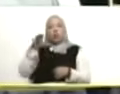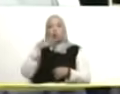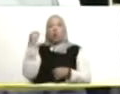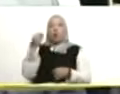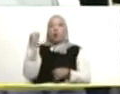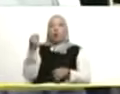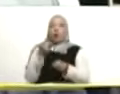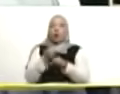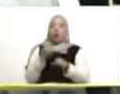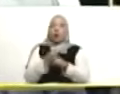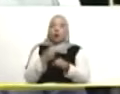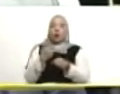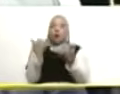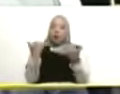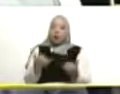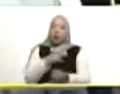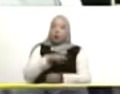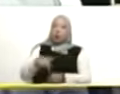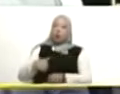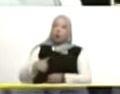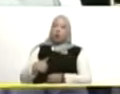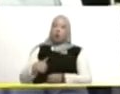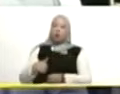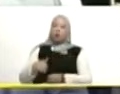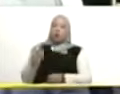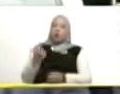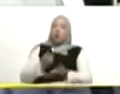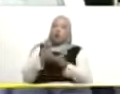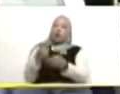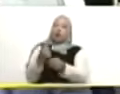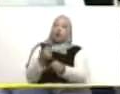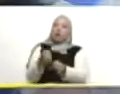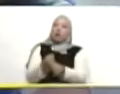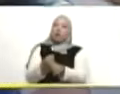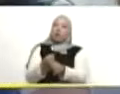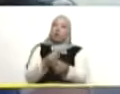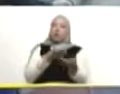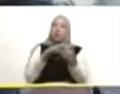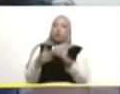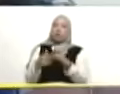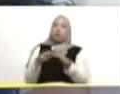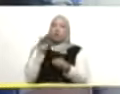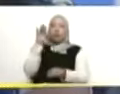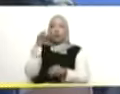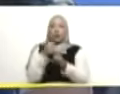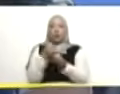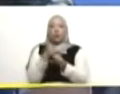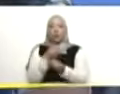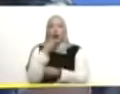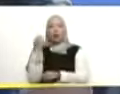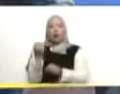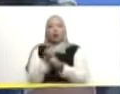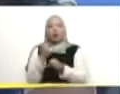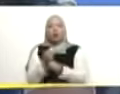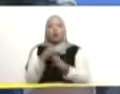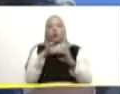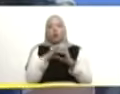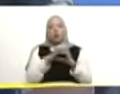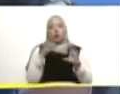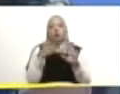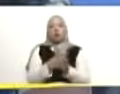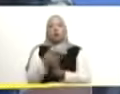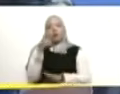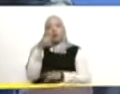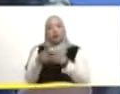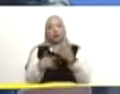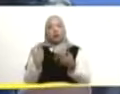jóvenes que van a poner no solamente un granito de arena, como se dice coloquialmente, sino que van a poner sus manos, su corazón, su vida